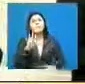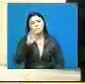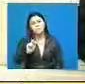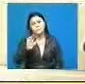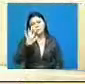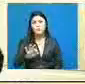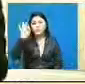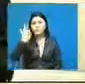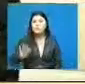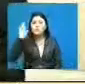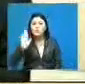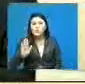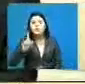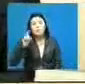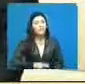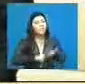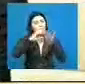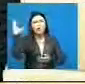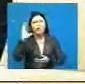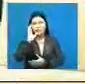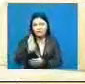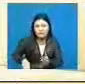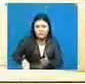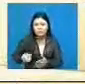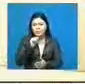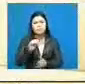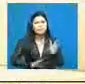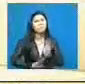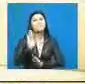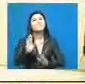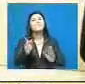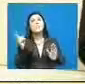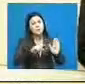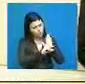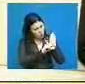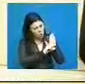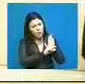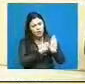4.5%. Y como ustedes verán, tiene una nota de pie de página